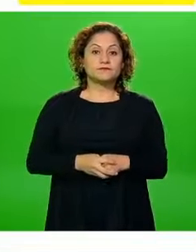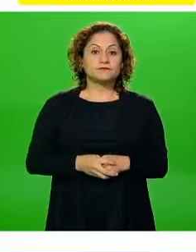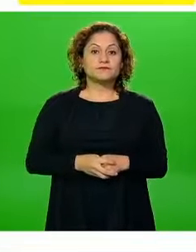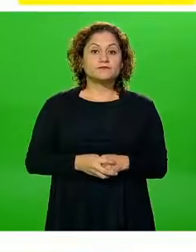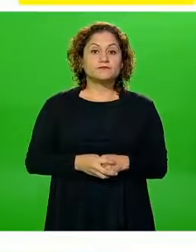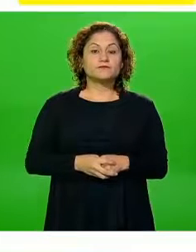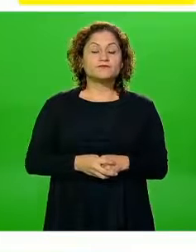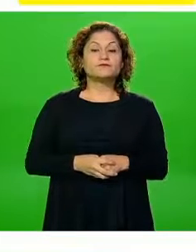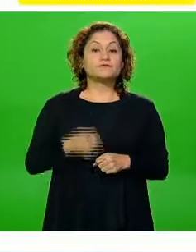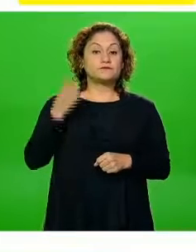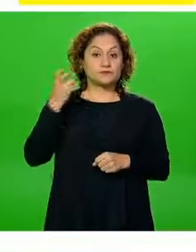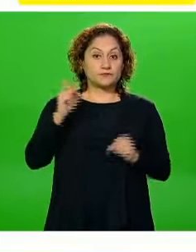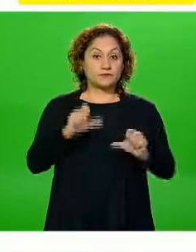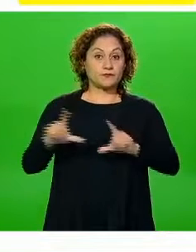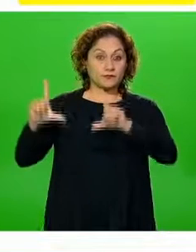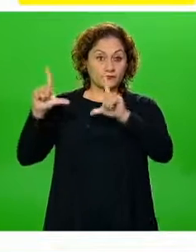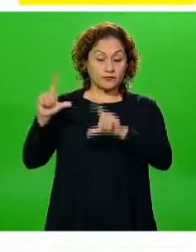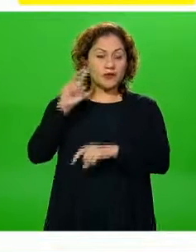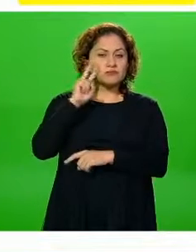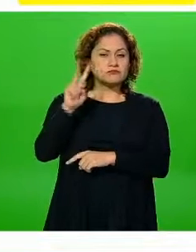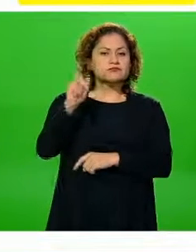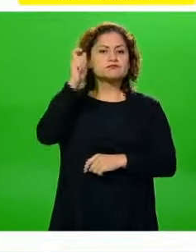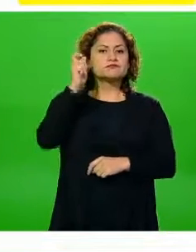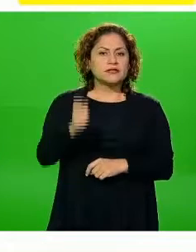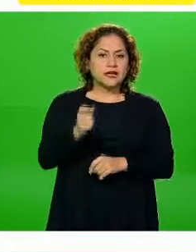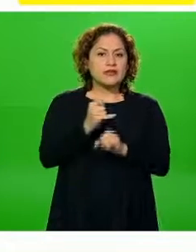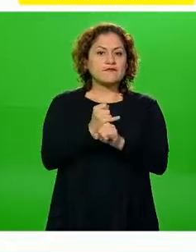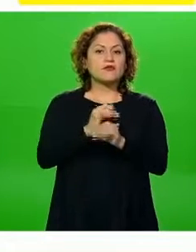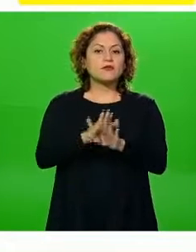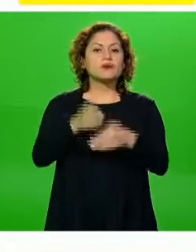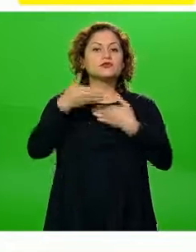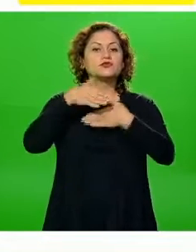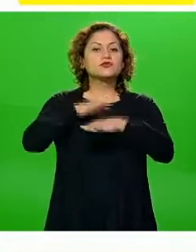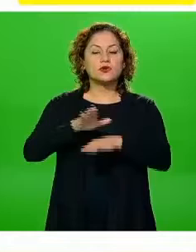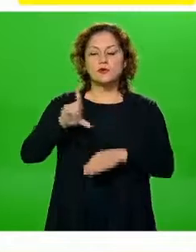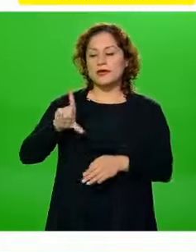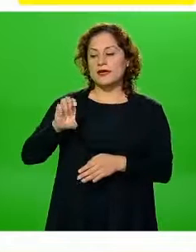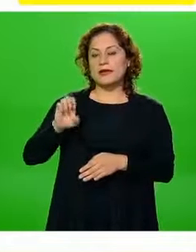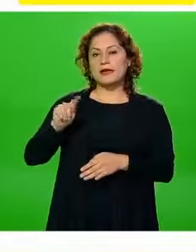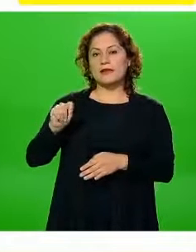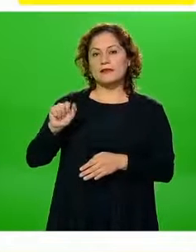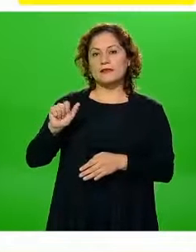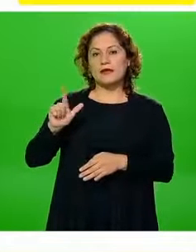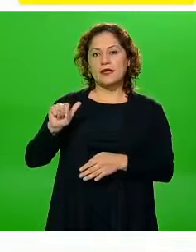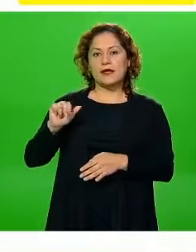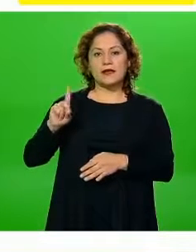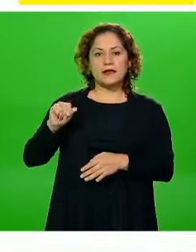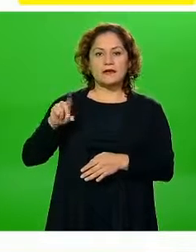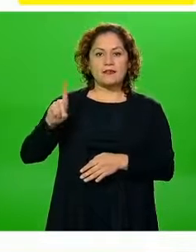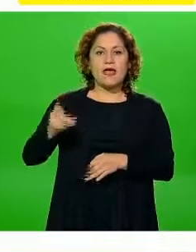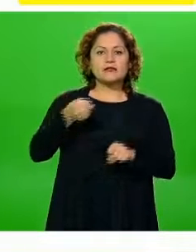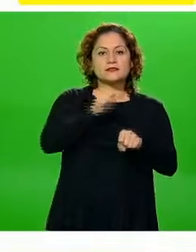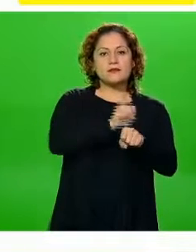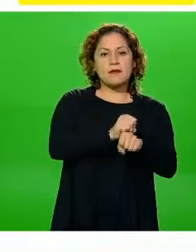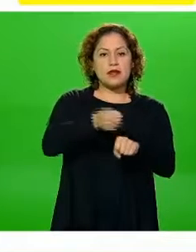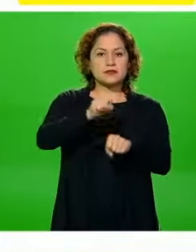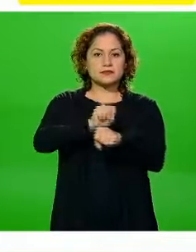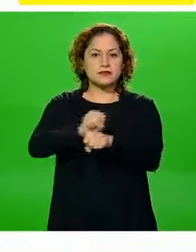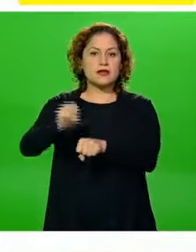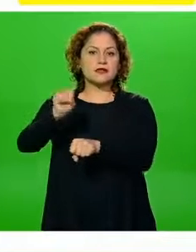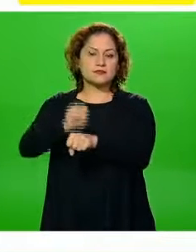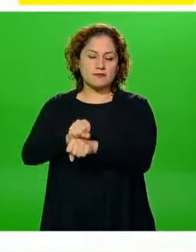Bien, en esta lámina lo que nosotros vamos a ver es la letalidad por semana epidemiológica. Recuerden que